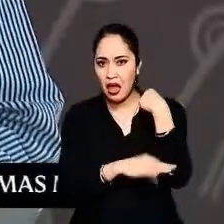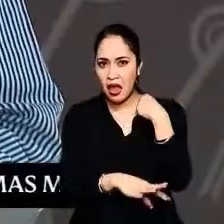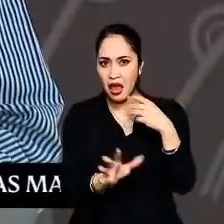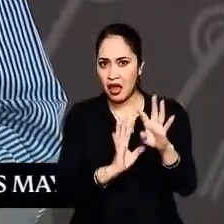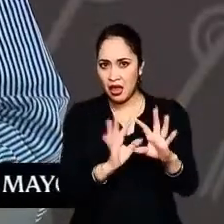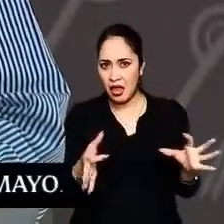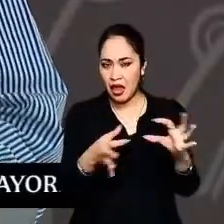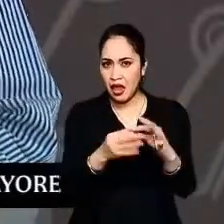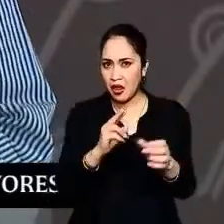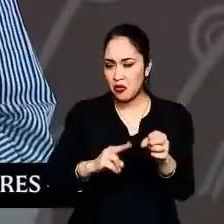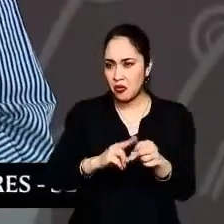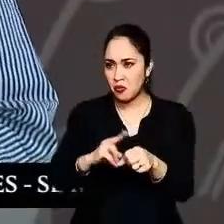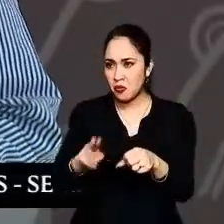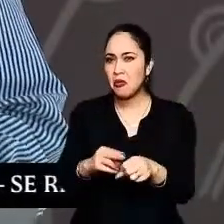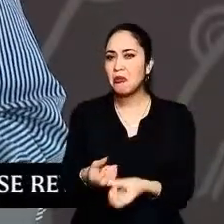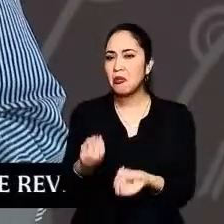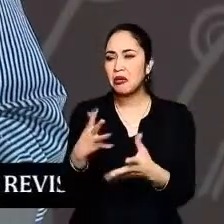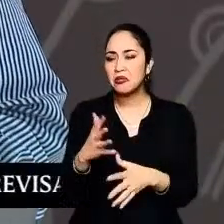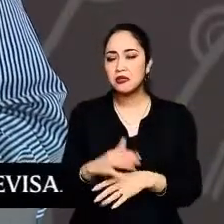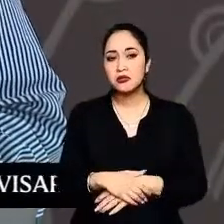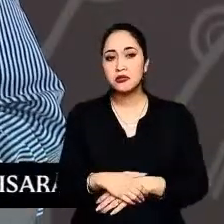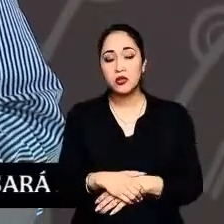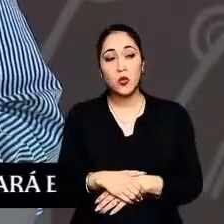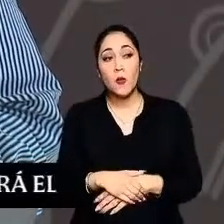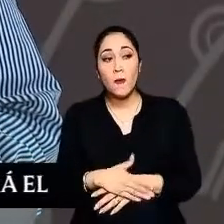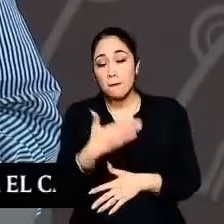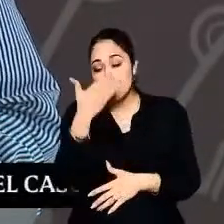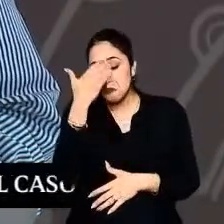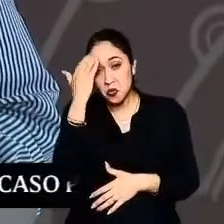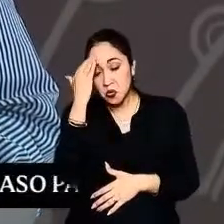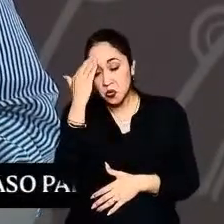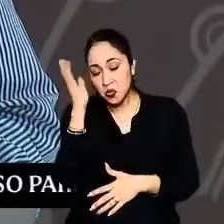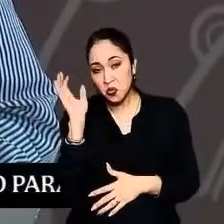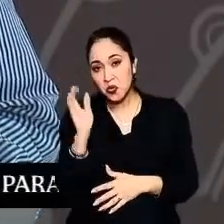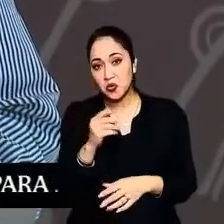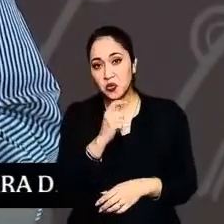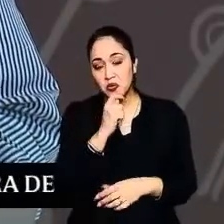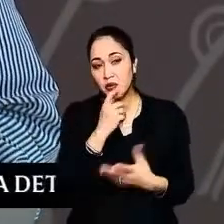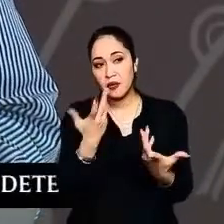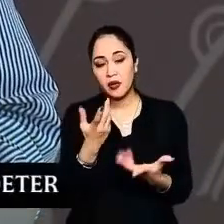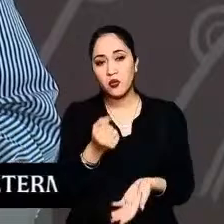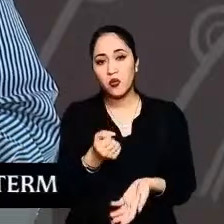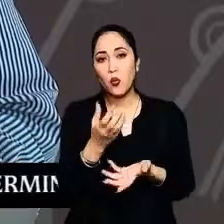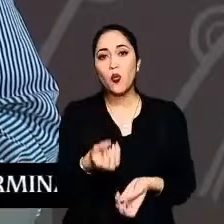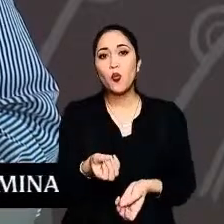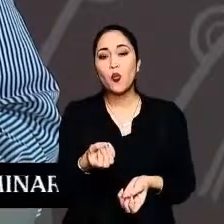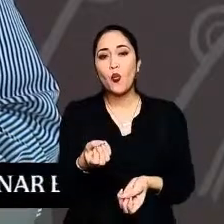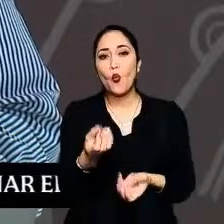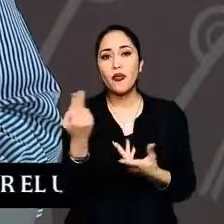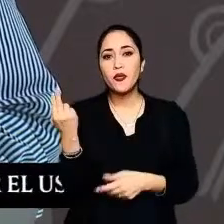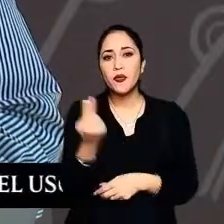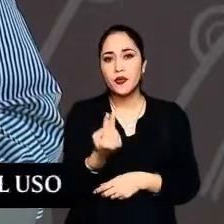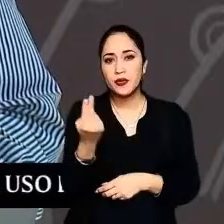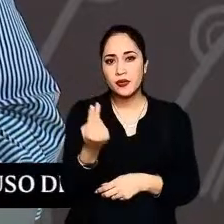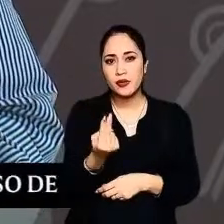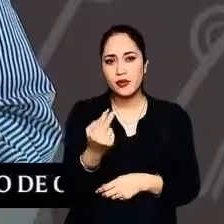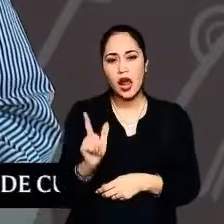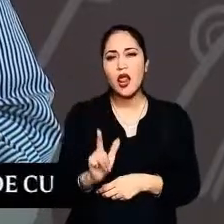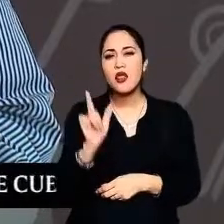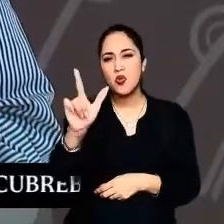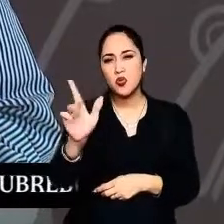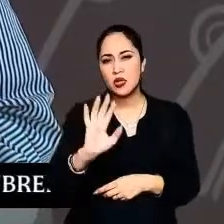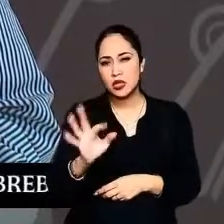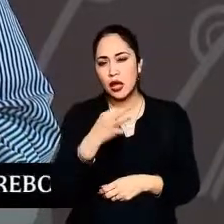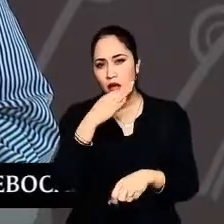fíjate, se lo pedí a que me lo hagan llegar a las áreas correspondientes. A ver si el lunes ya les digo, ¿está bien? ¿Y en el caso del